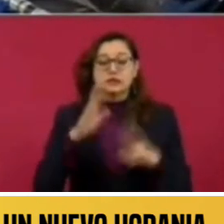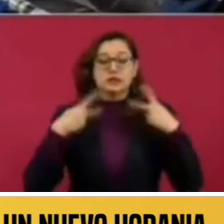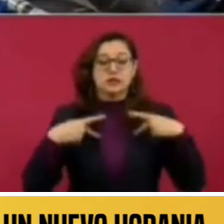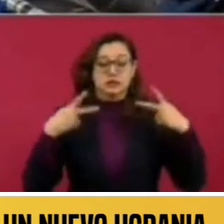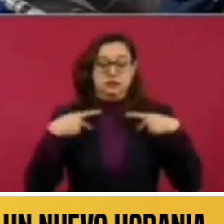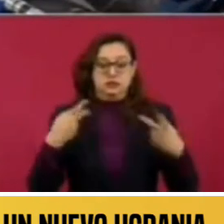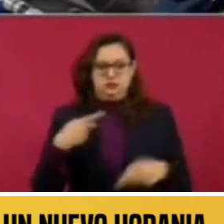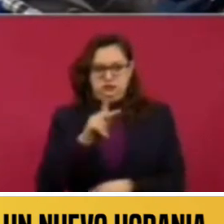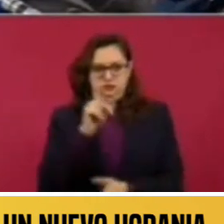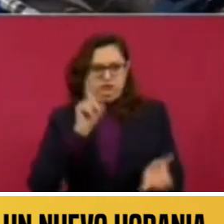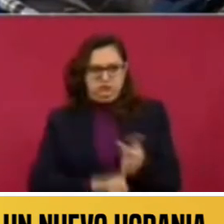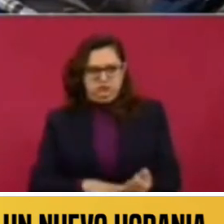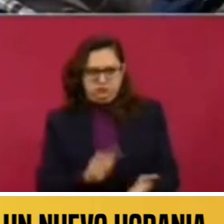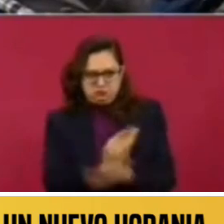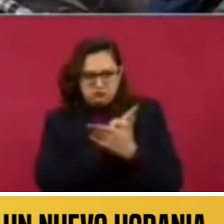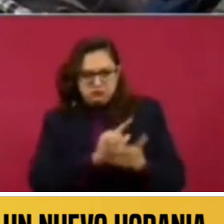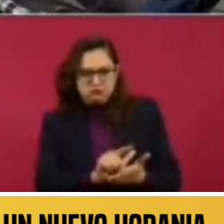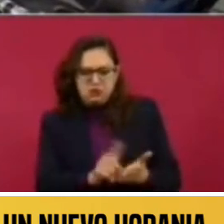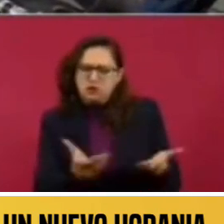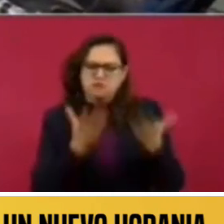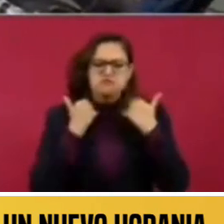de que en el gobierno del